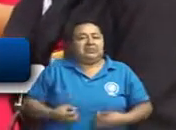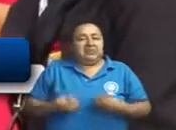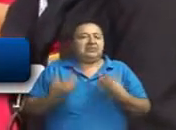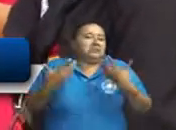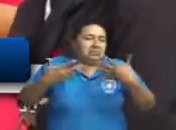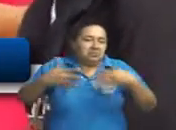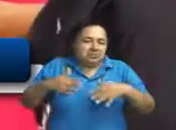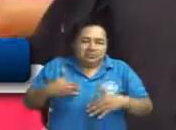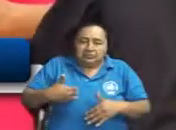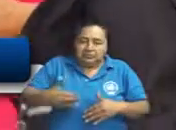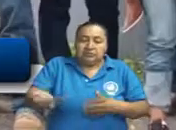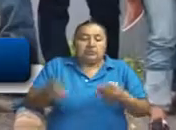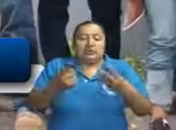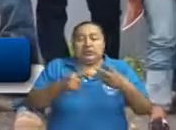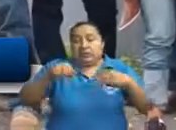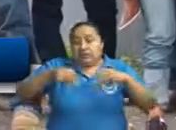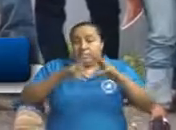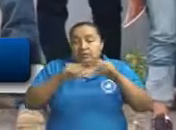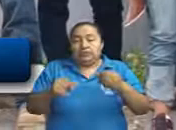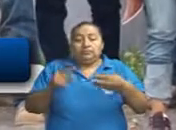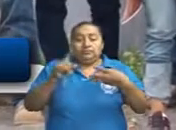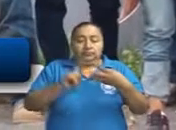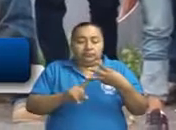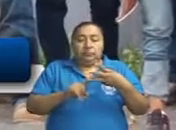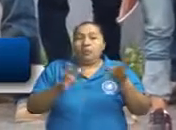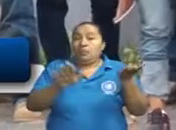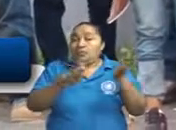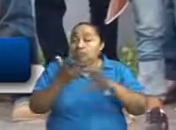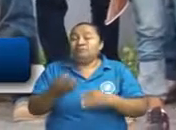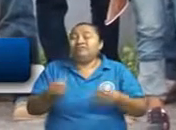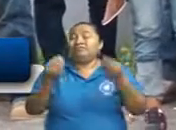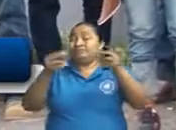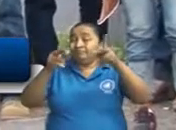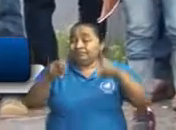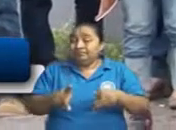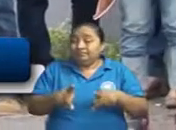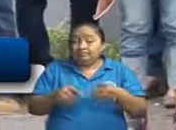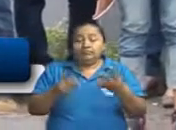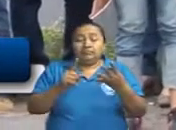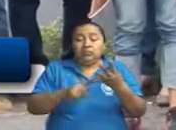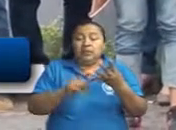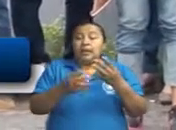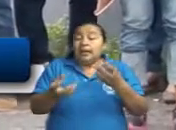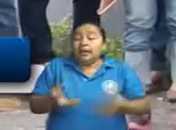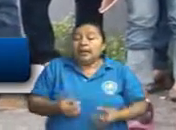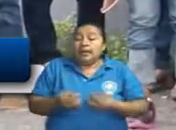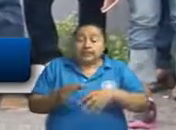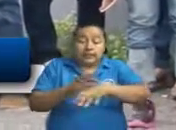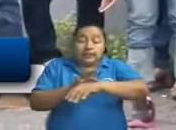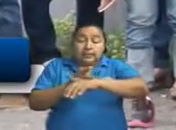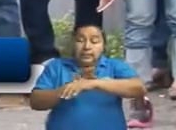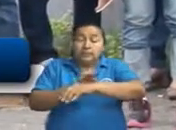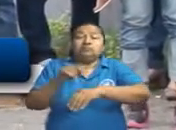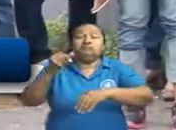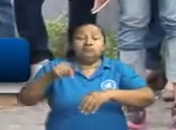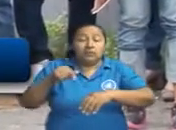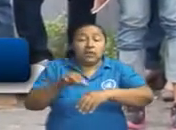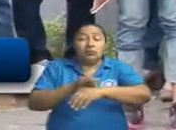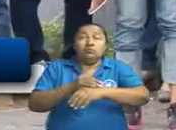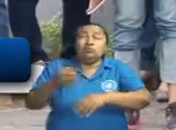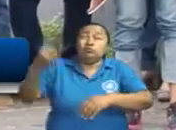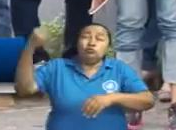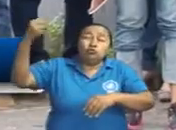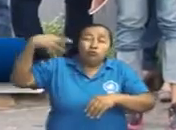que estamos afectando en Nicaragua, con una mortalidad muy alta. El cáncer de piel, tenemos un país con mucho sol, con